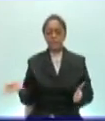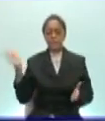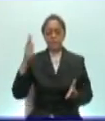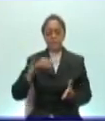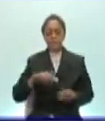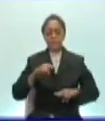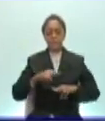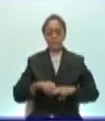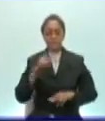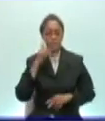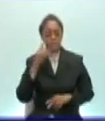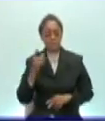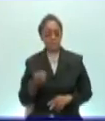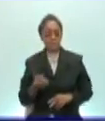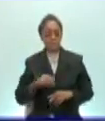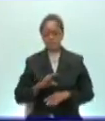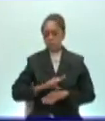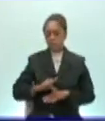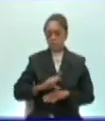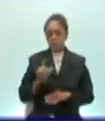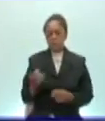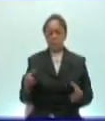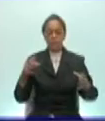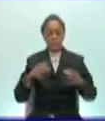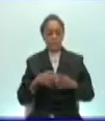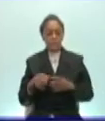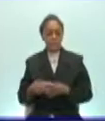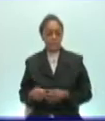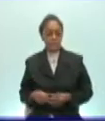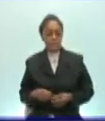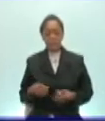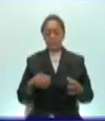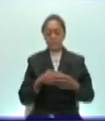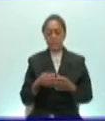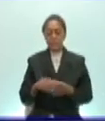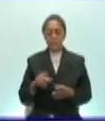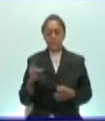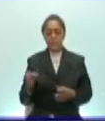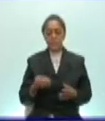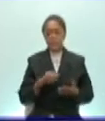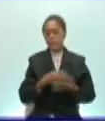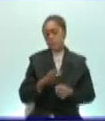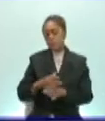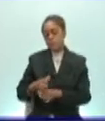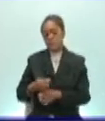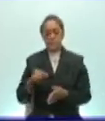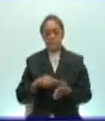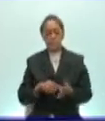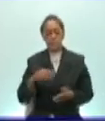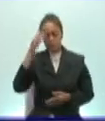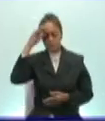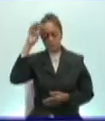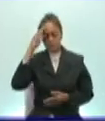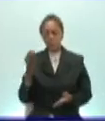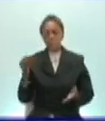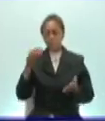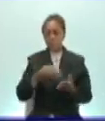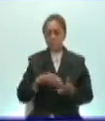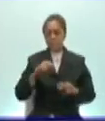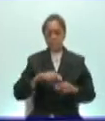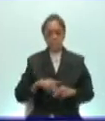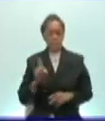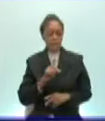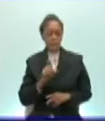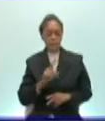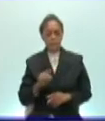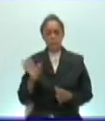se encuentra que La Habana no era un campo de concentración, recuerden que la reconcentración eran distintos puntos de Cuba. Cuando llega a La Habana no encuentran ese panorama